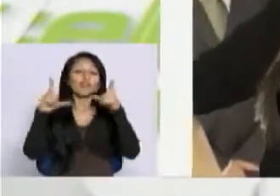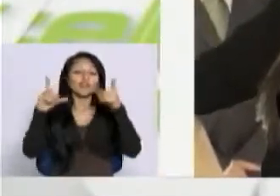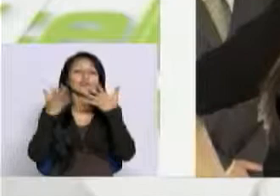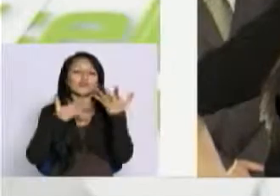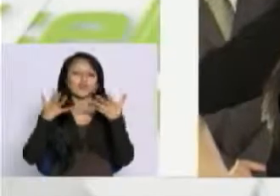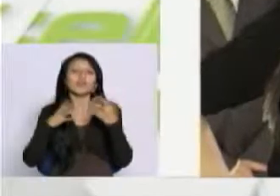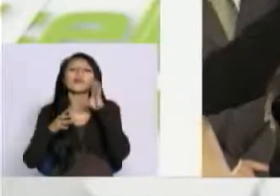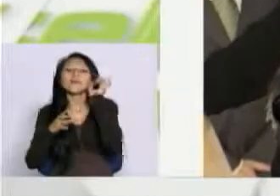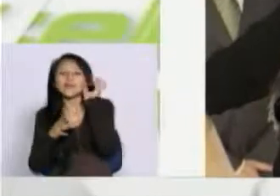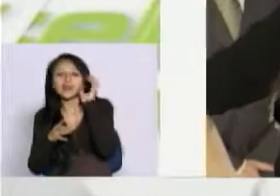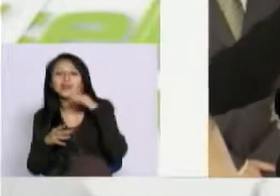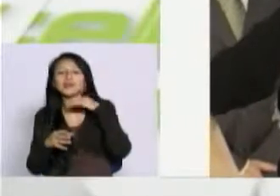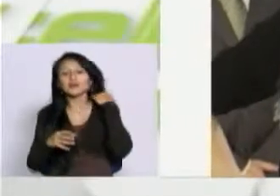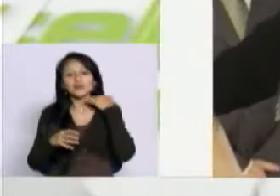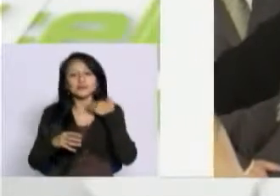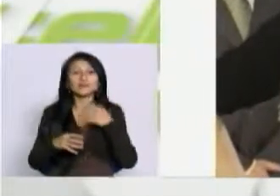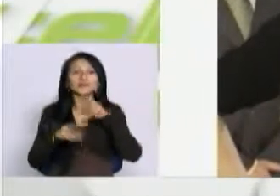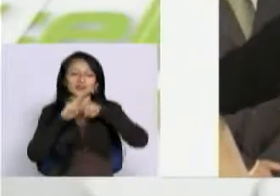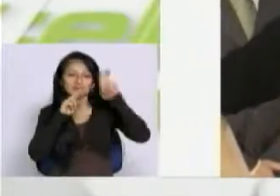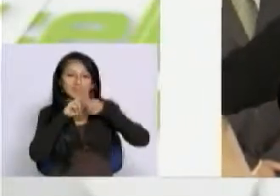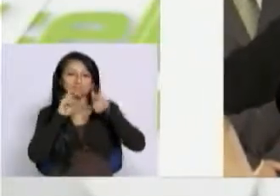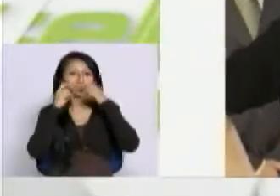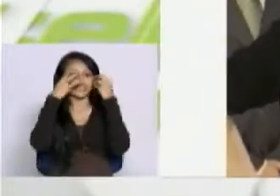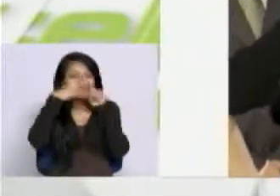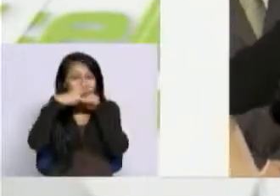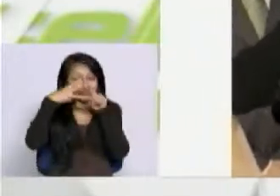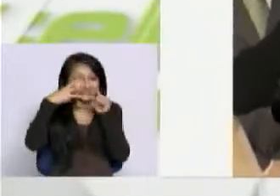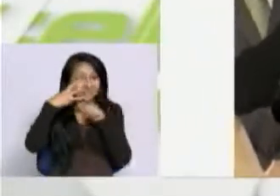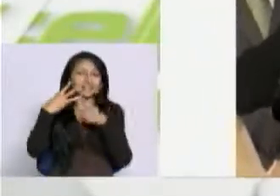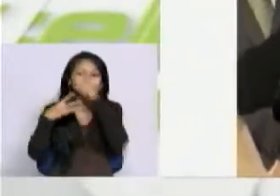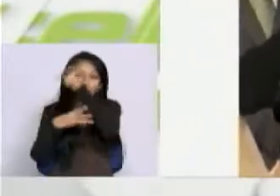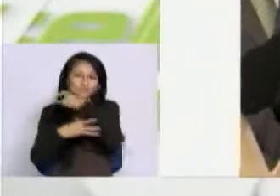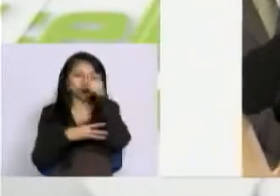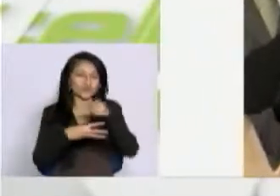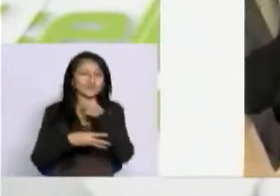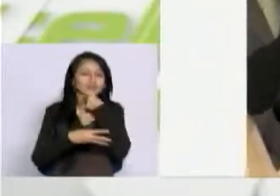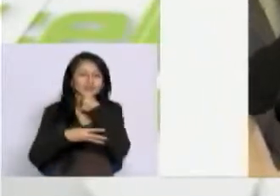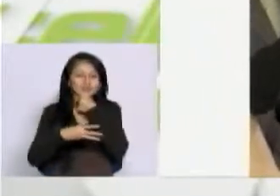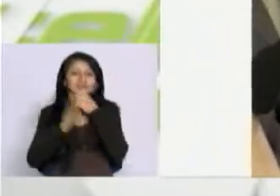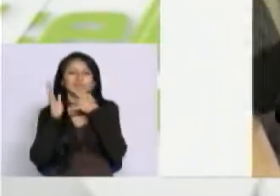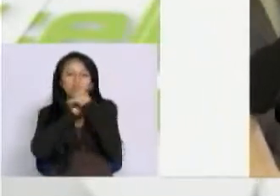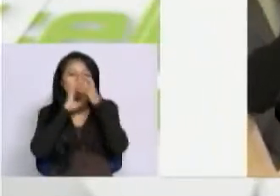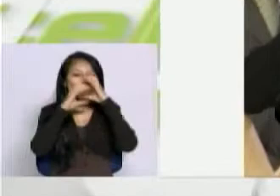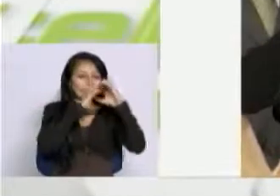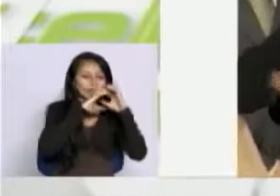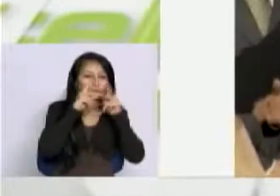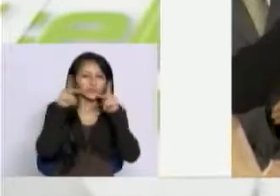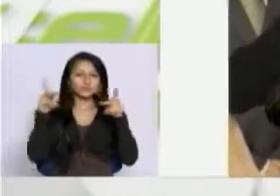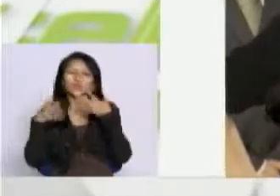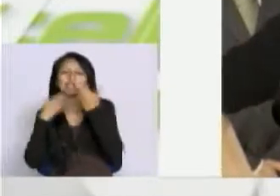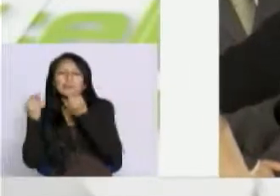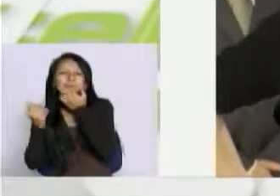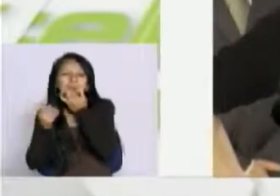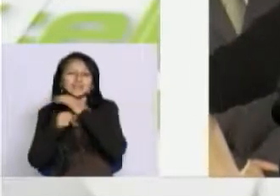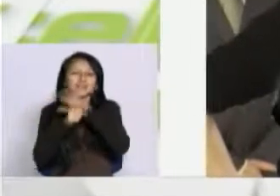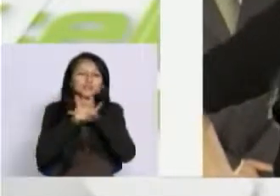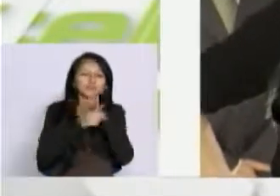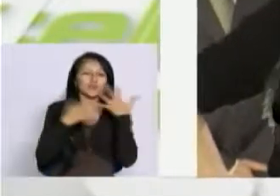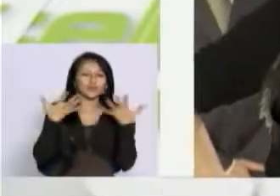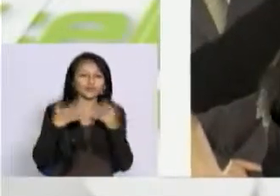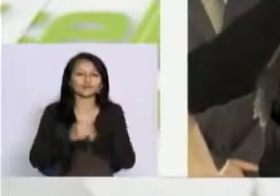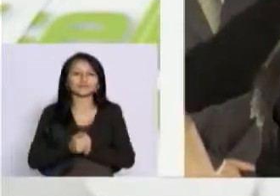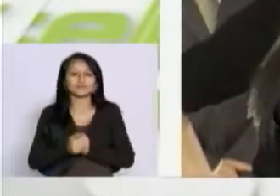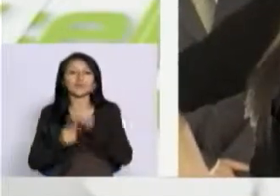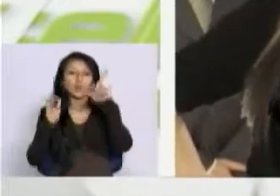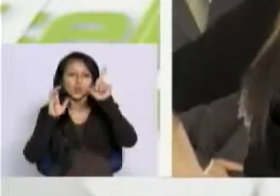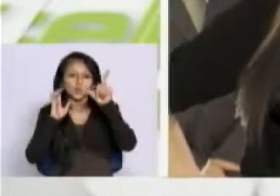ciudades capitales del eje cafetero, como lo son Armenia, Manizales y Pereira, el cual comunica a los televidentes el acontecer diario de la región,